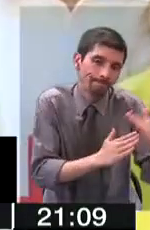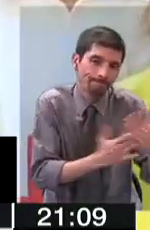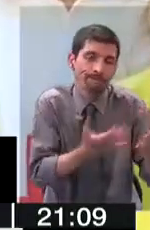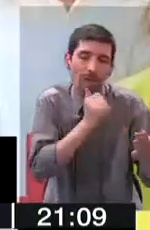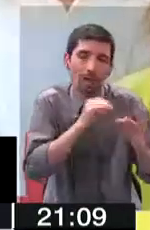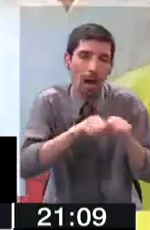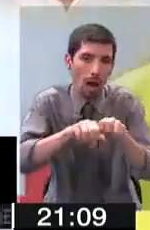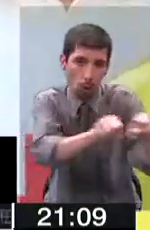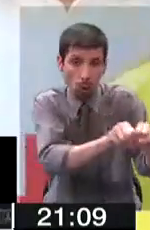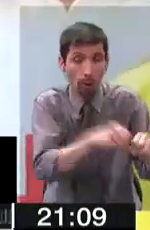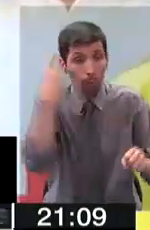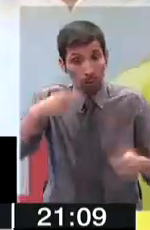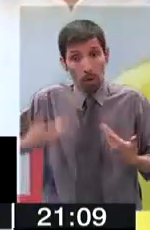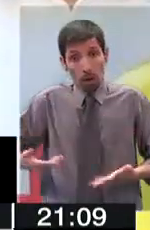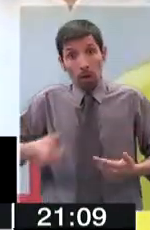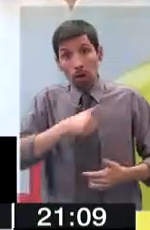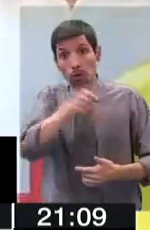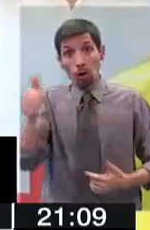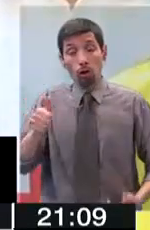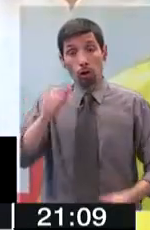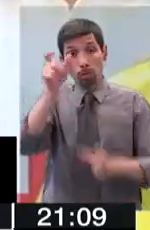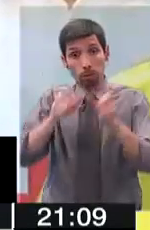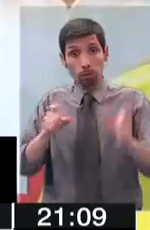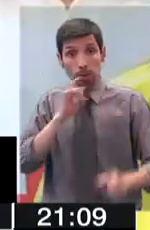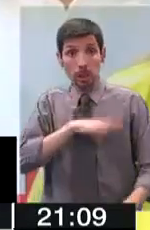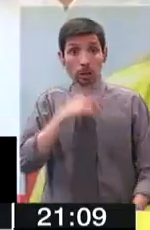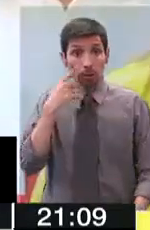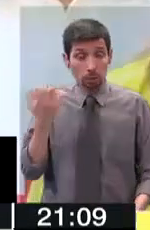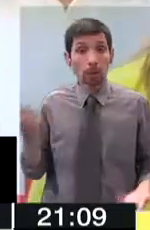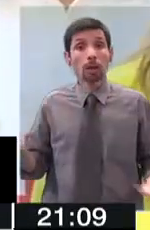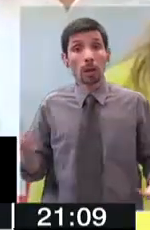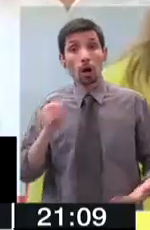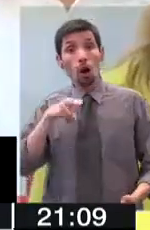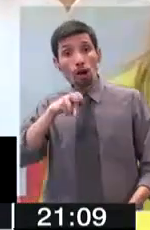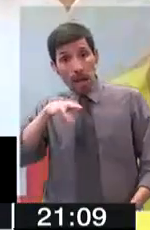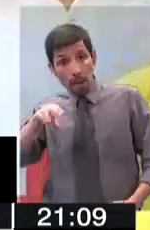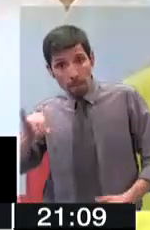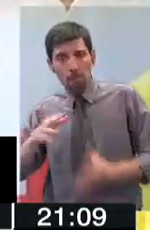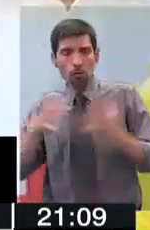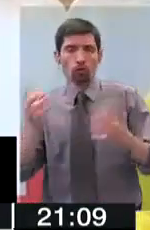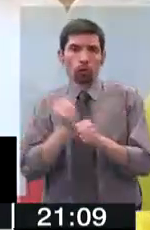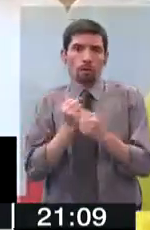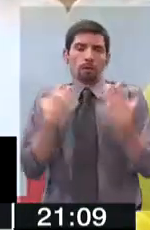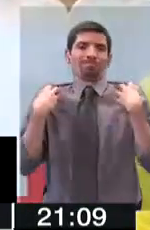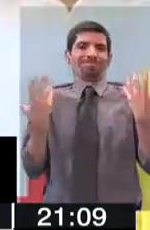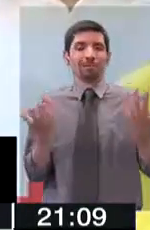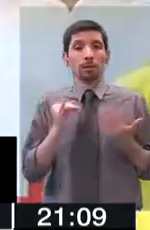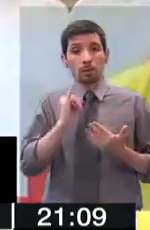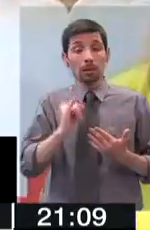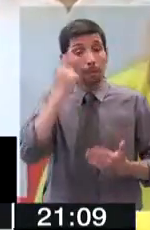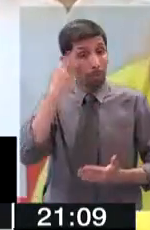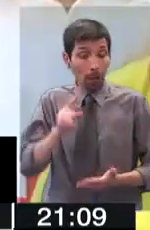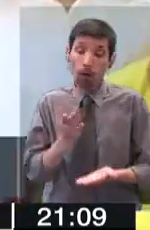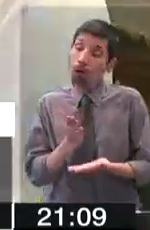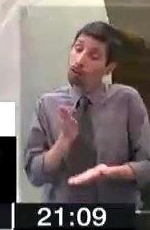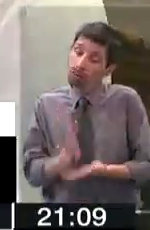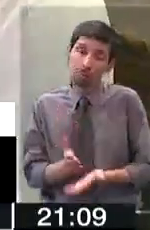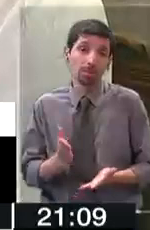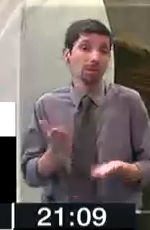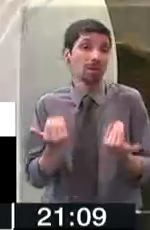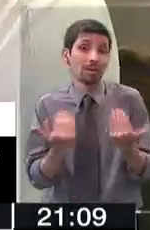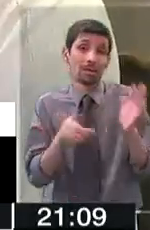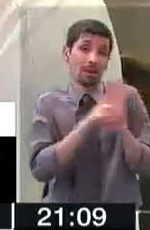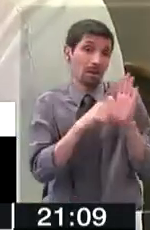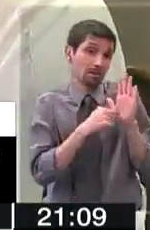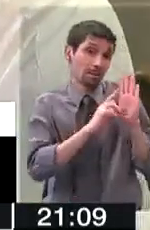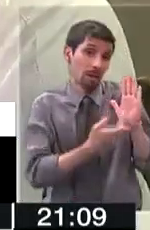todos los chilenos y chilenas están agradecidos de la tremenda labor que ha desarrollado ONEMI, se haga conciencia de que tenemos que deponer legítimas diferencias. El